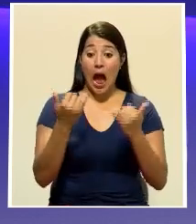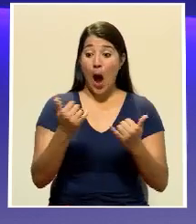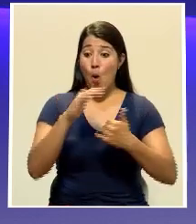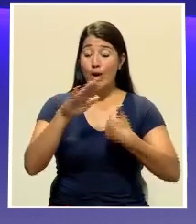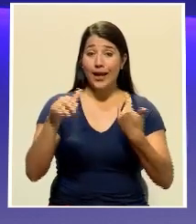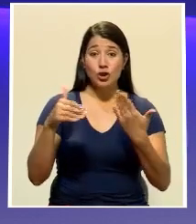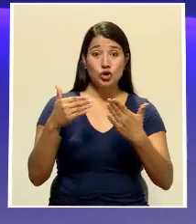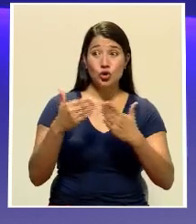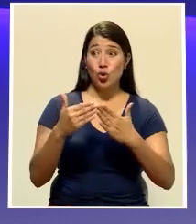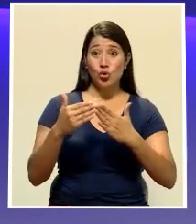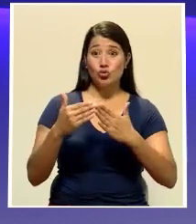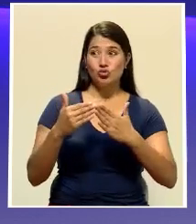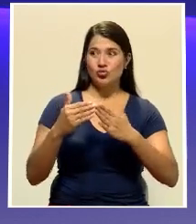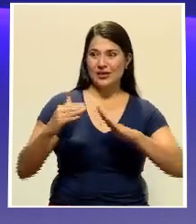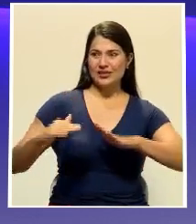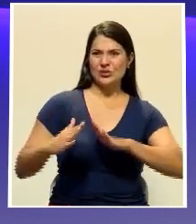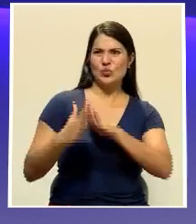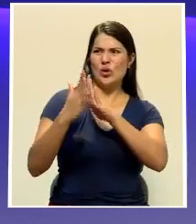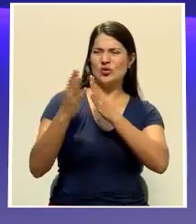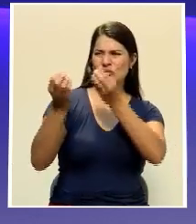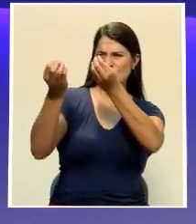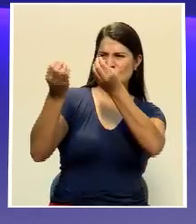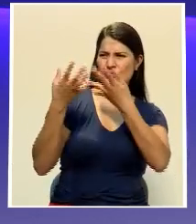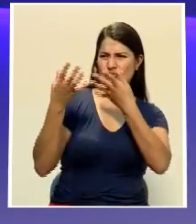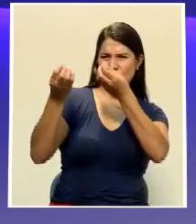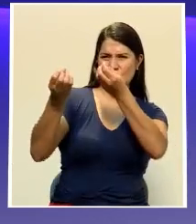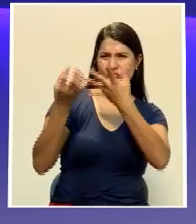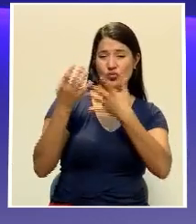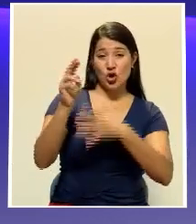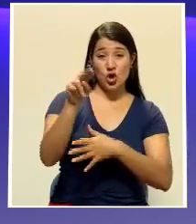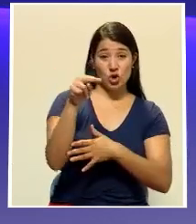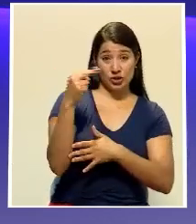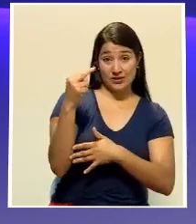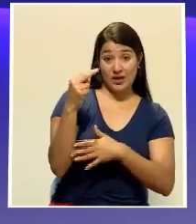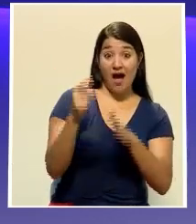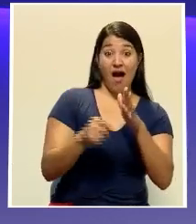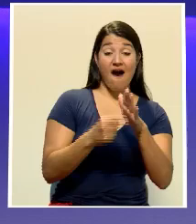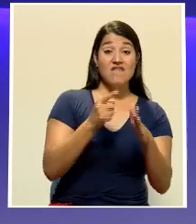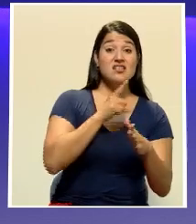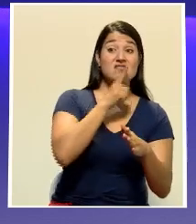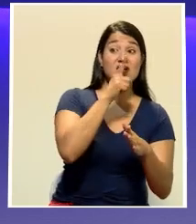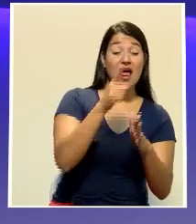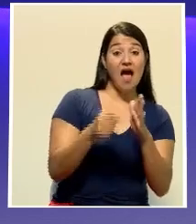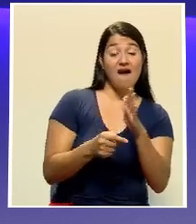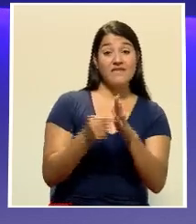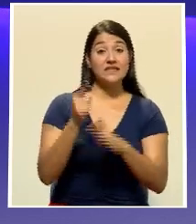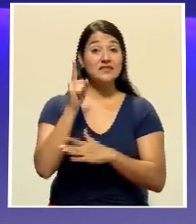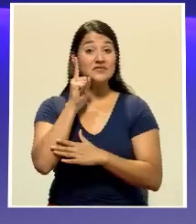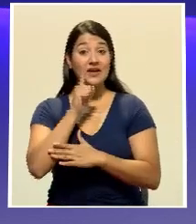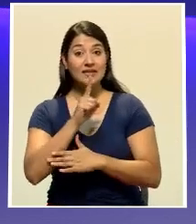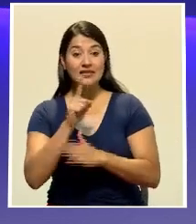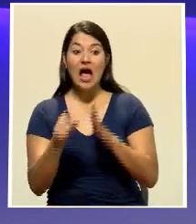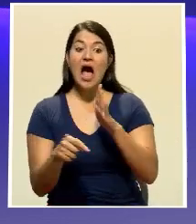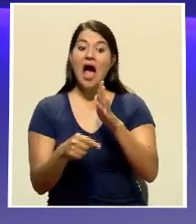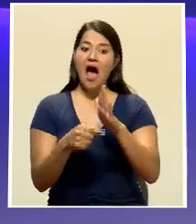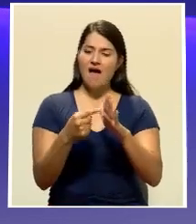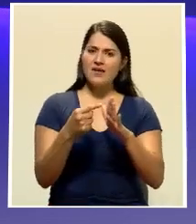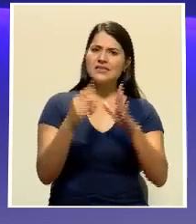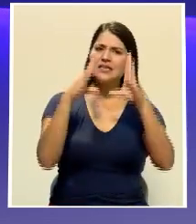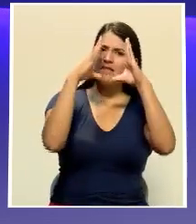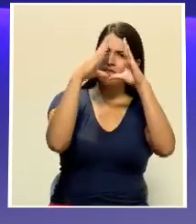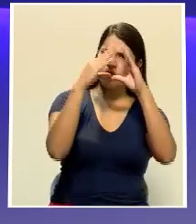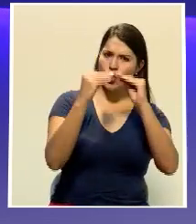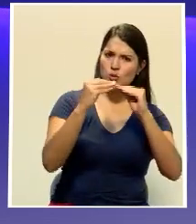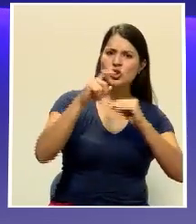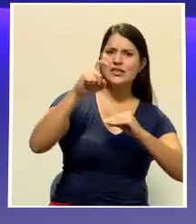hiperexposición a noticias verdaderas y a noticias falsas, a noticias pertinentes y necesarias